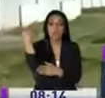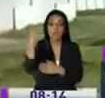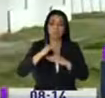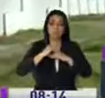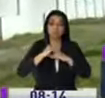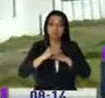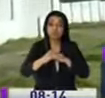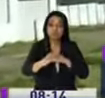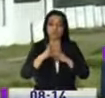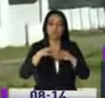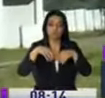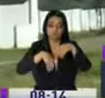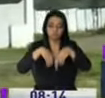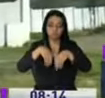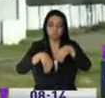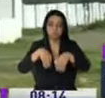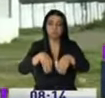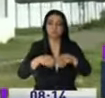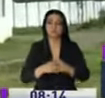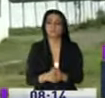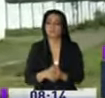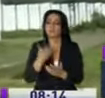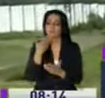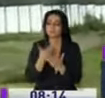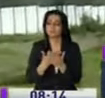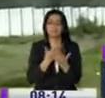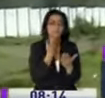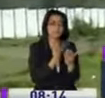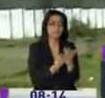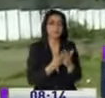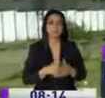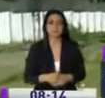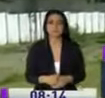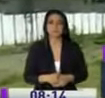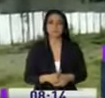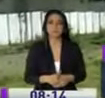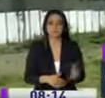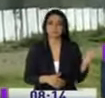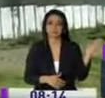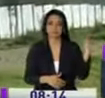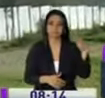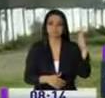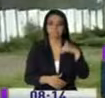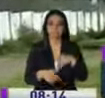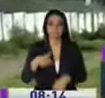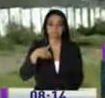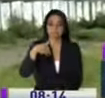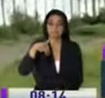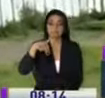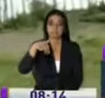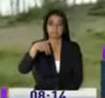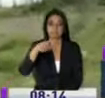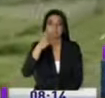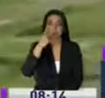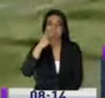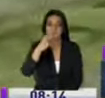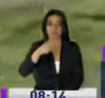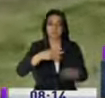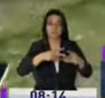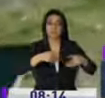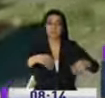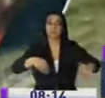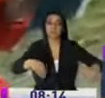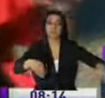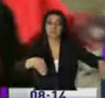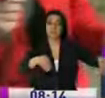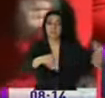el adoquinado de esta vía. Le agradecemos muchísimo. Bueno, vamos a caminar un poquito por esta vía para que vean. A ver, hay un terreno baldío el cual